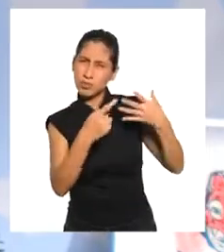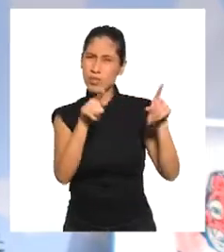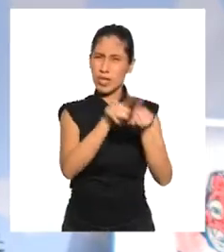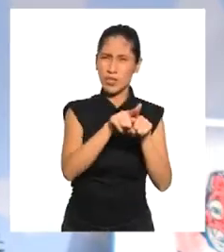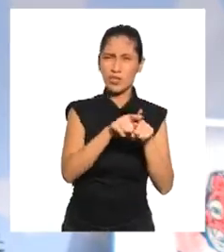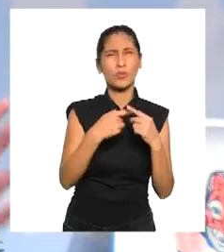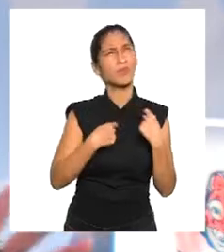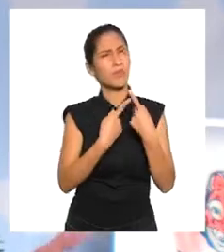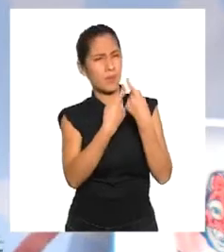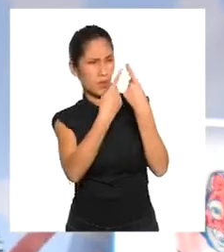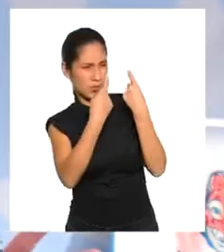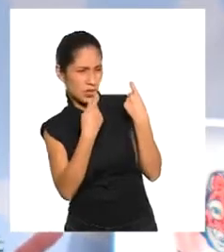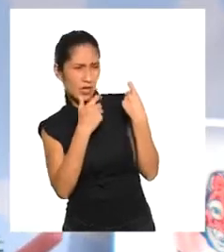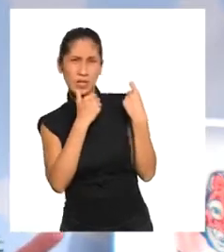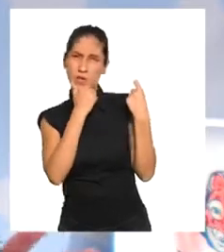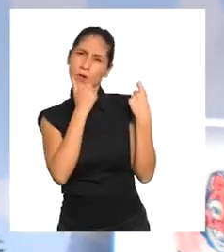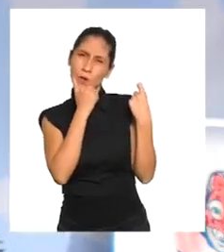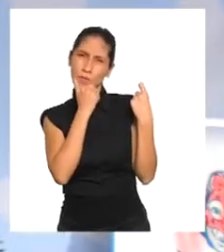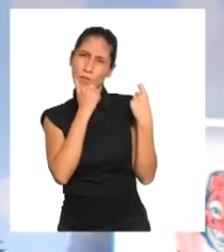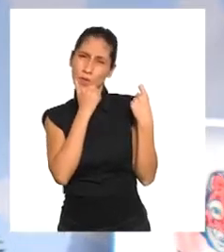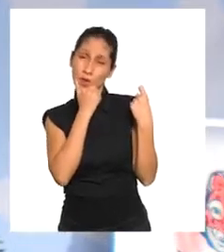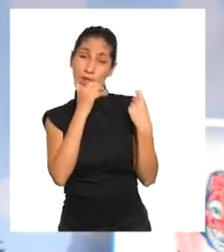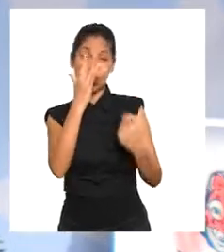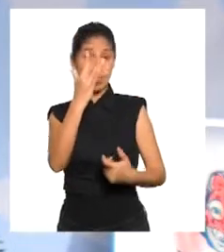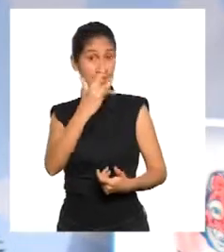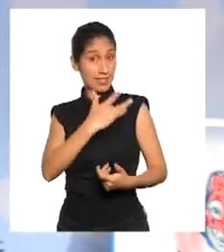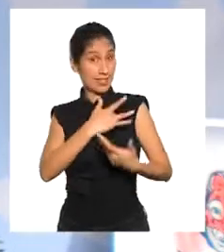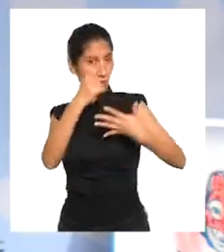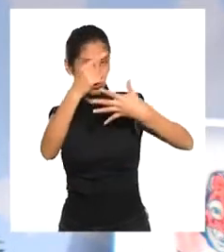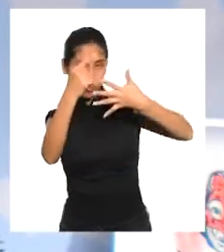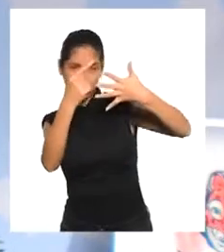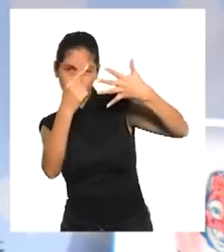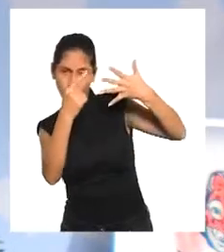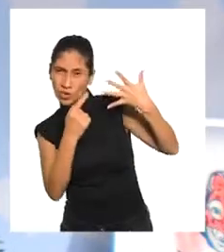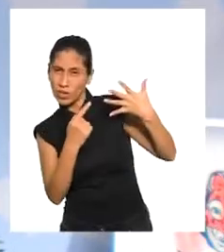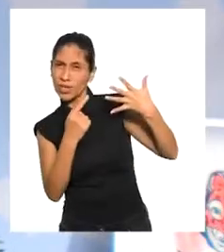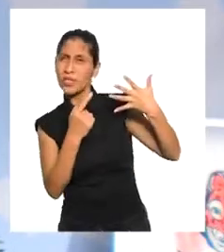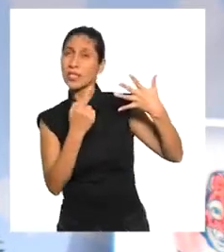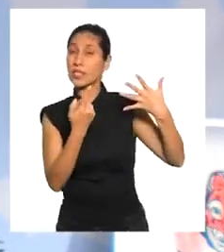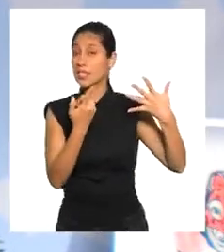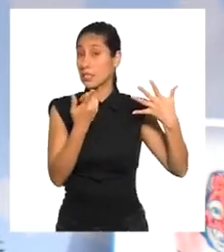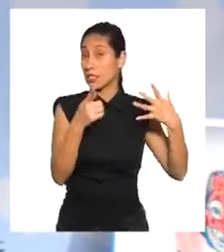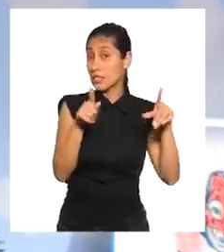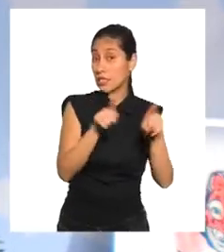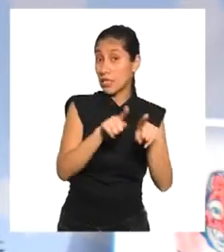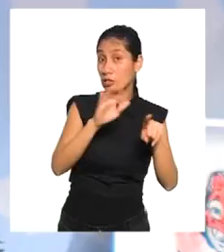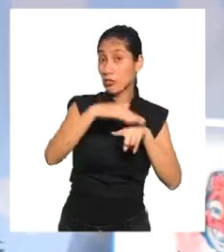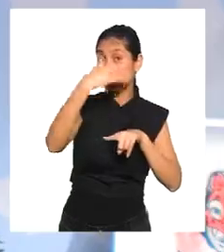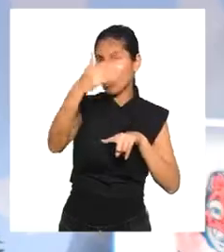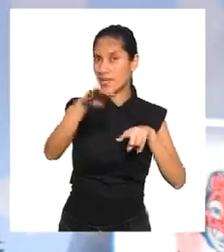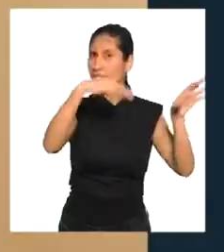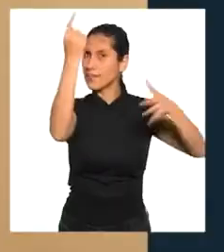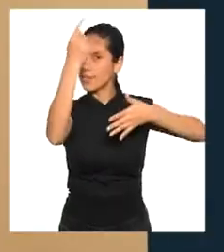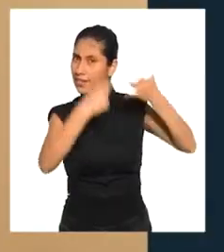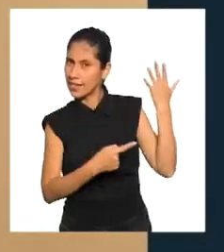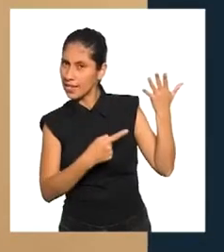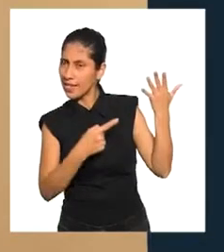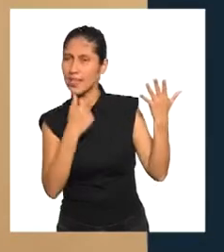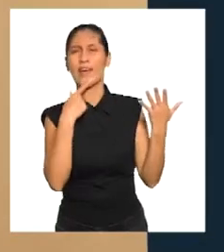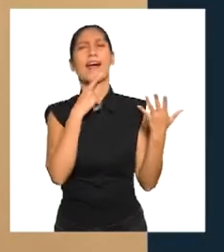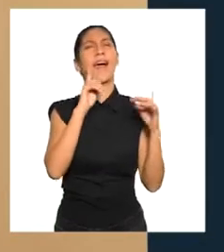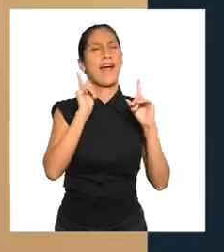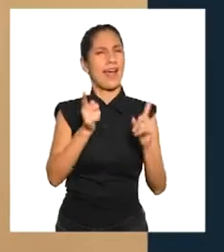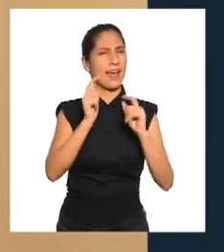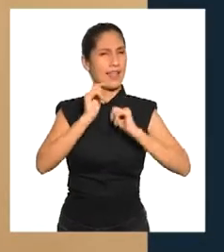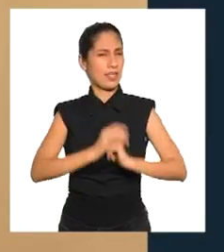lleva a preguntar, ¿qué relación hay entre sentir determinada emoción y reaccionar de cierta forma? Lo